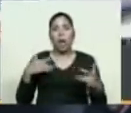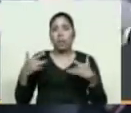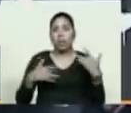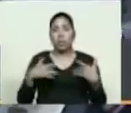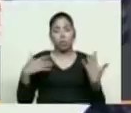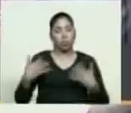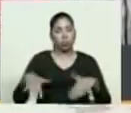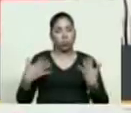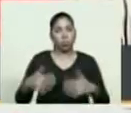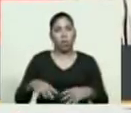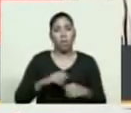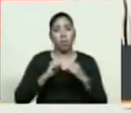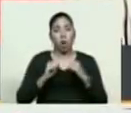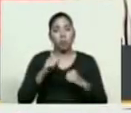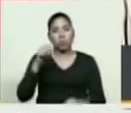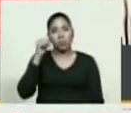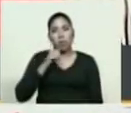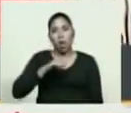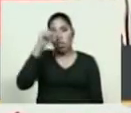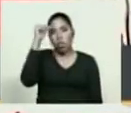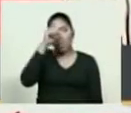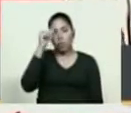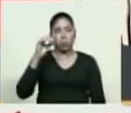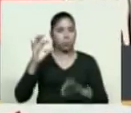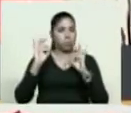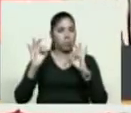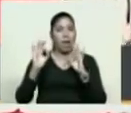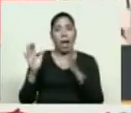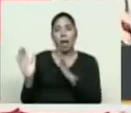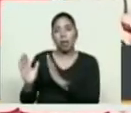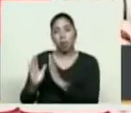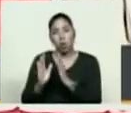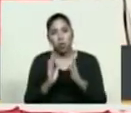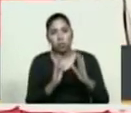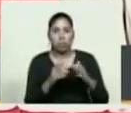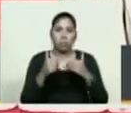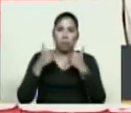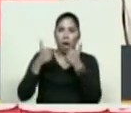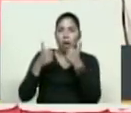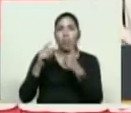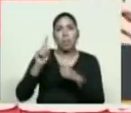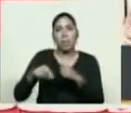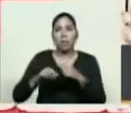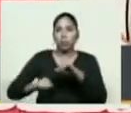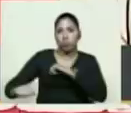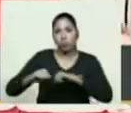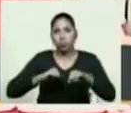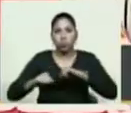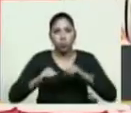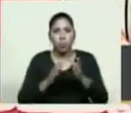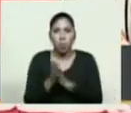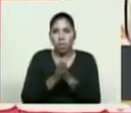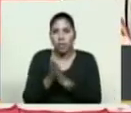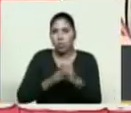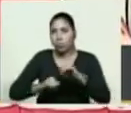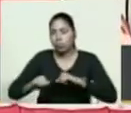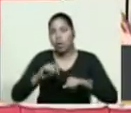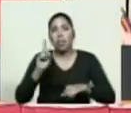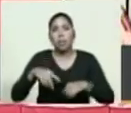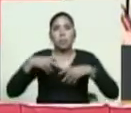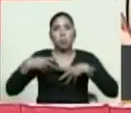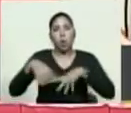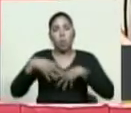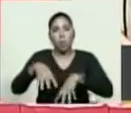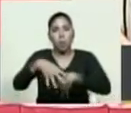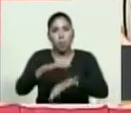actividad extraordinaria desde el punto de vista organizativo, de motivación, de movilización, de